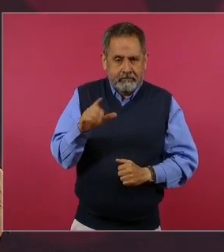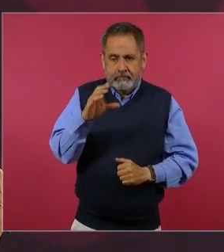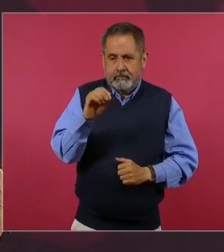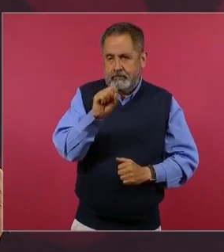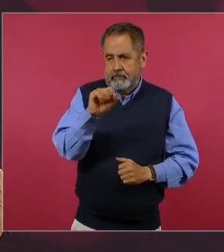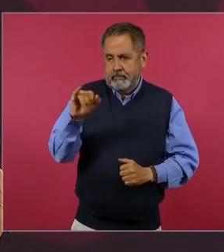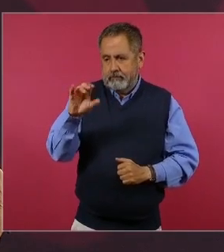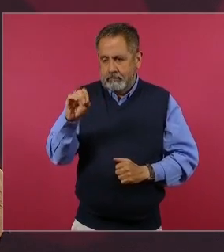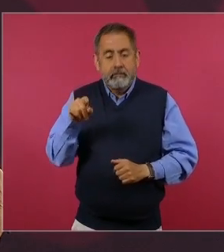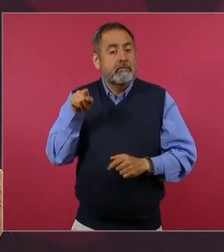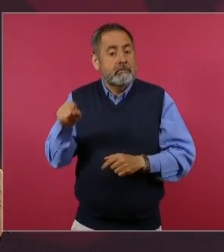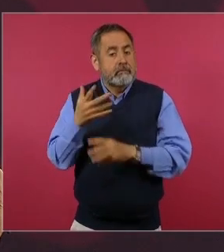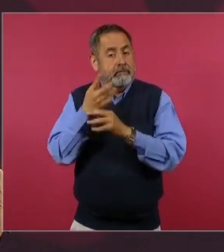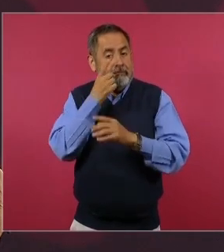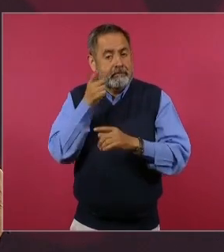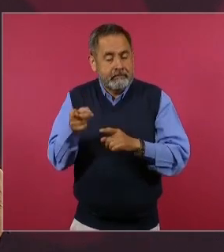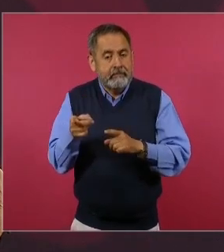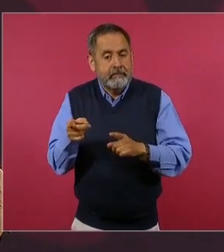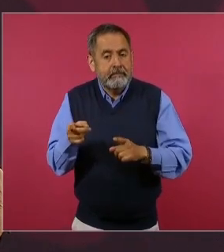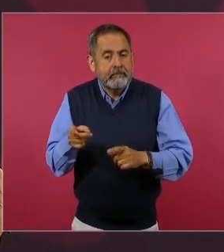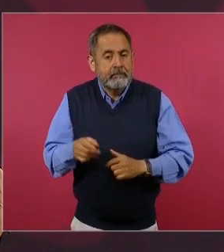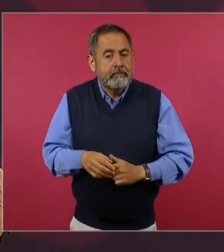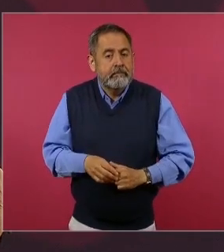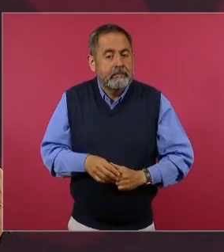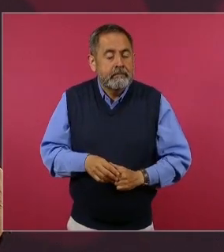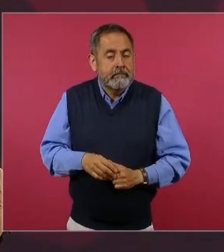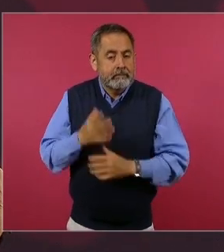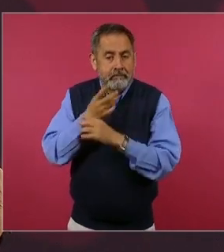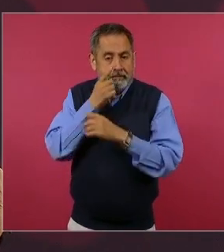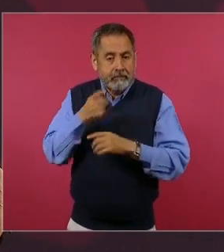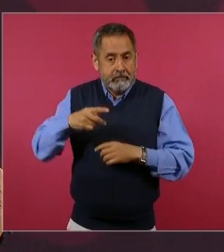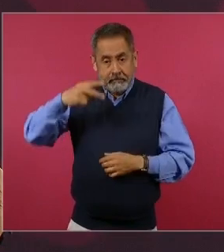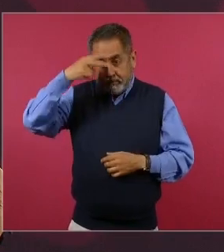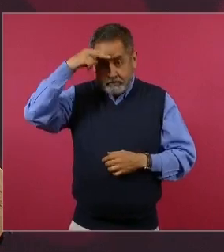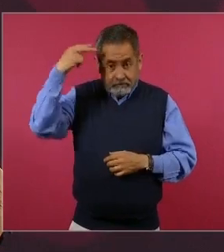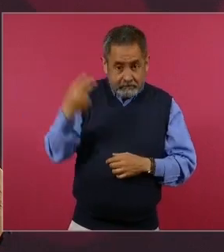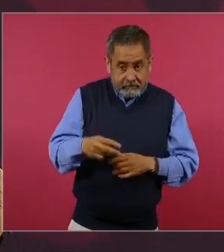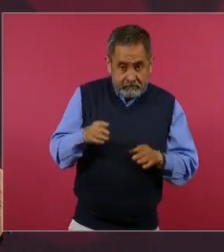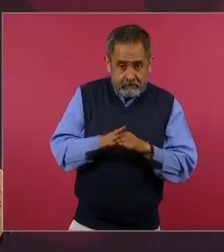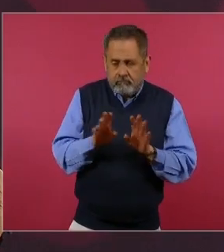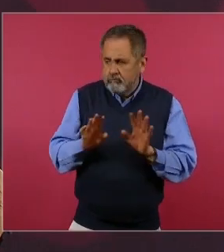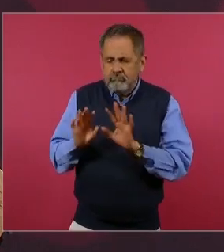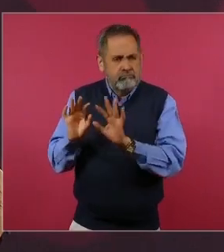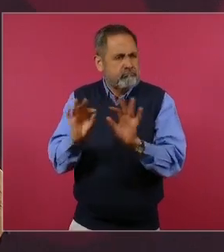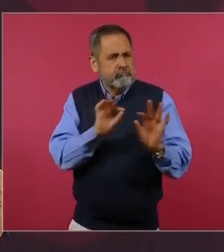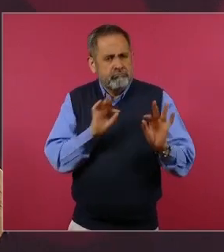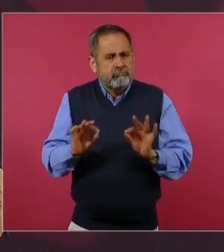Cosío Villegas decía que México se había resuelto bien